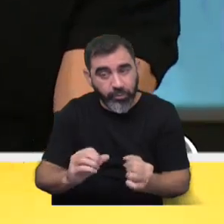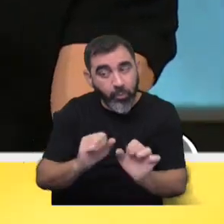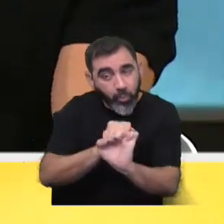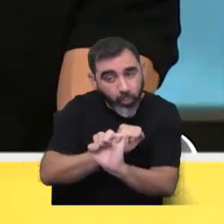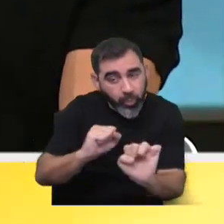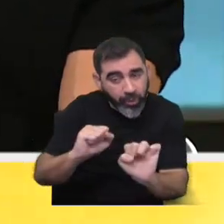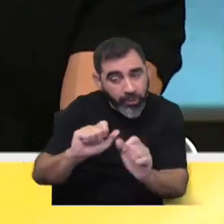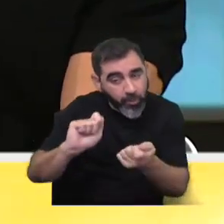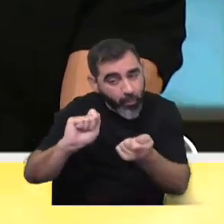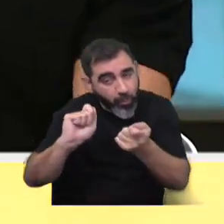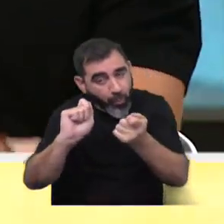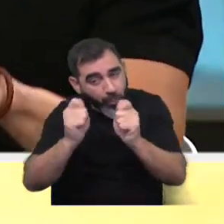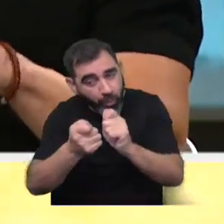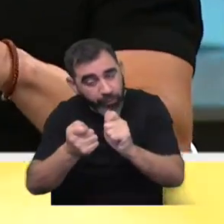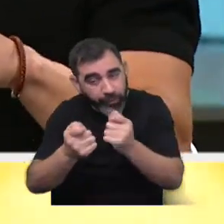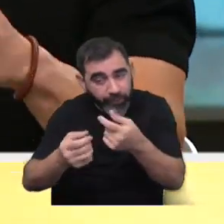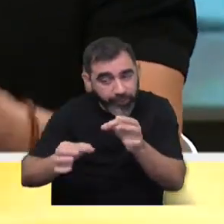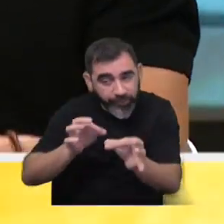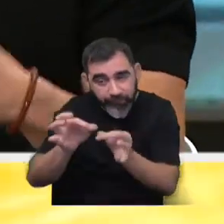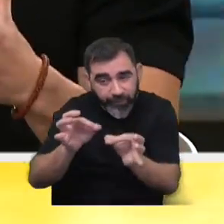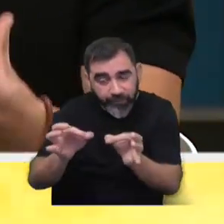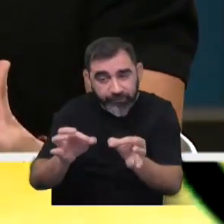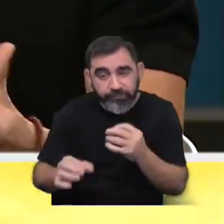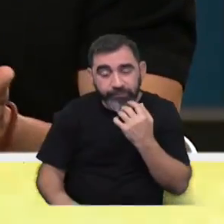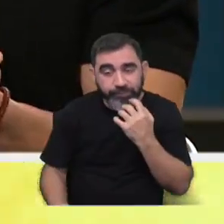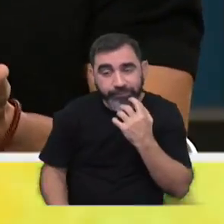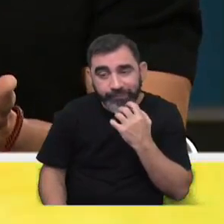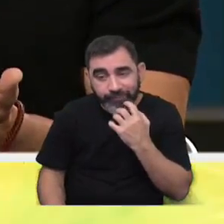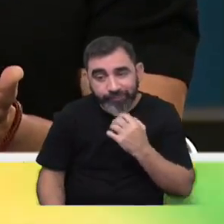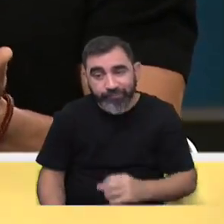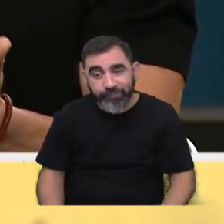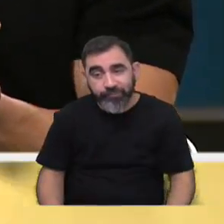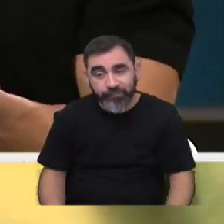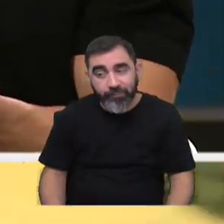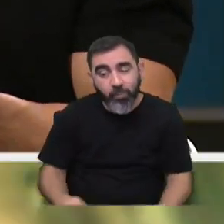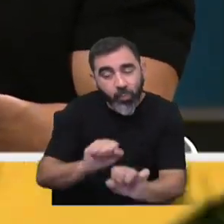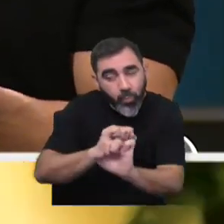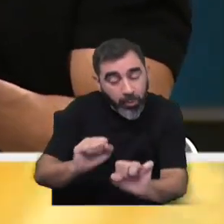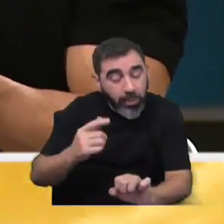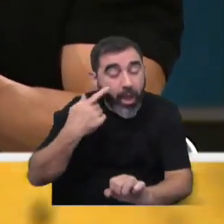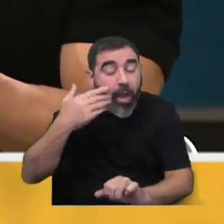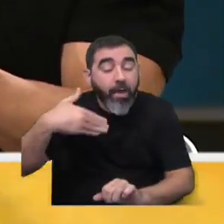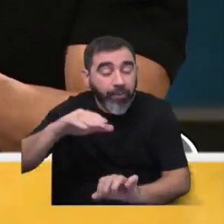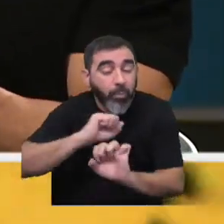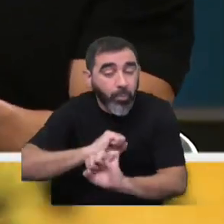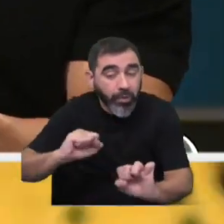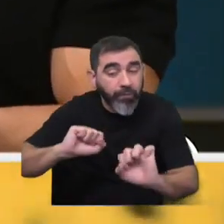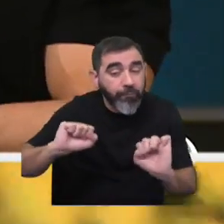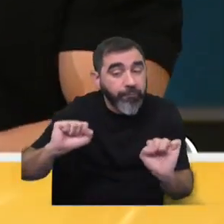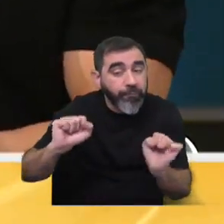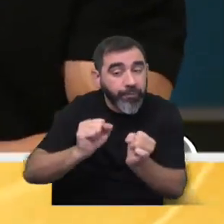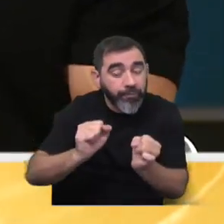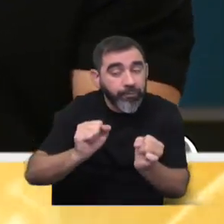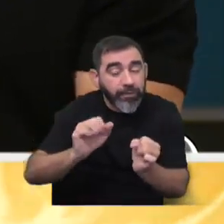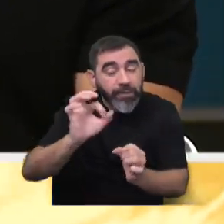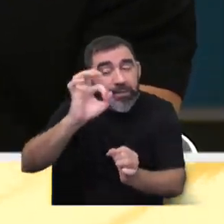alguna modificación en cuanto a su composición, a su estructura, y ver si logramos de que ese enfriamiento sea a unas